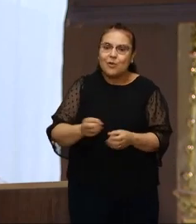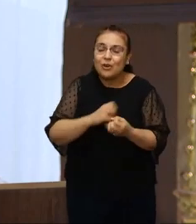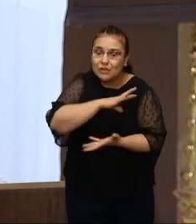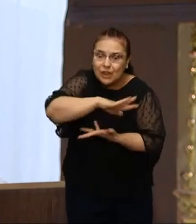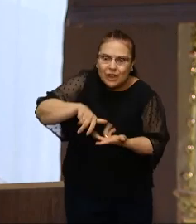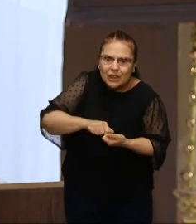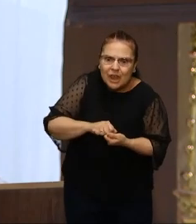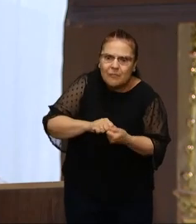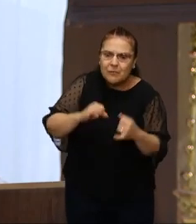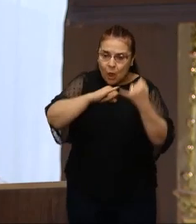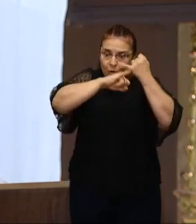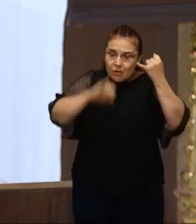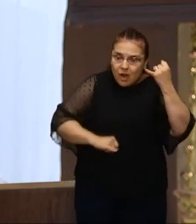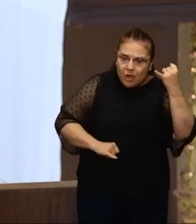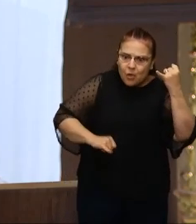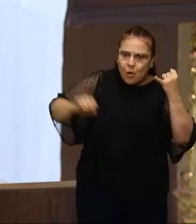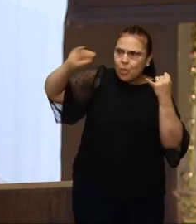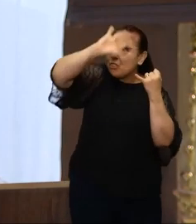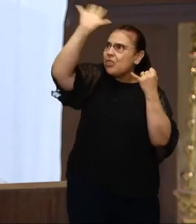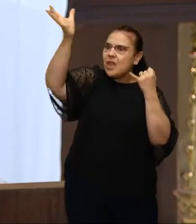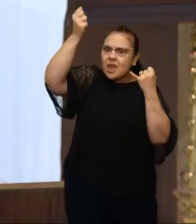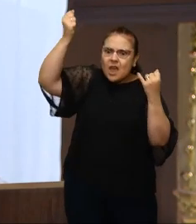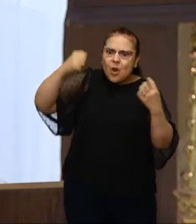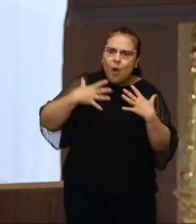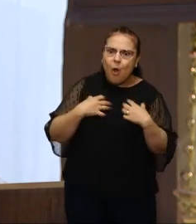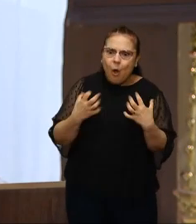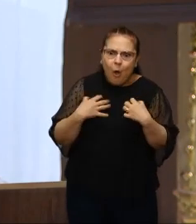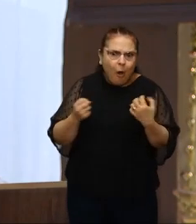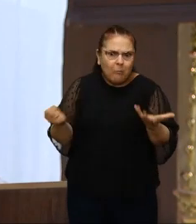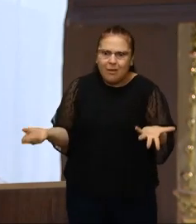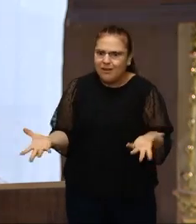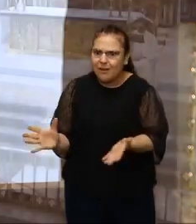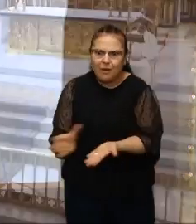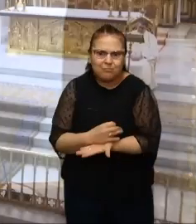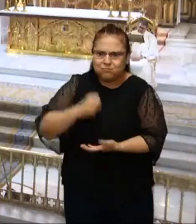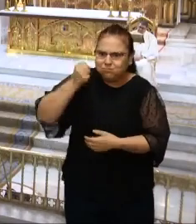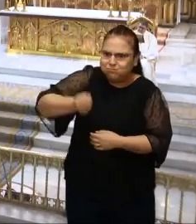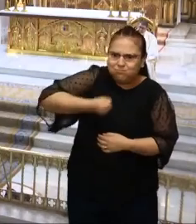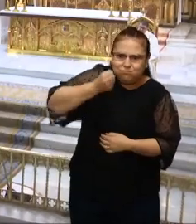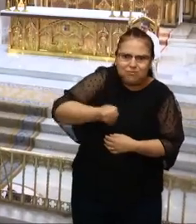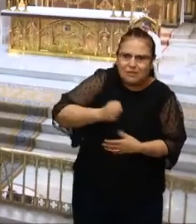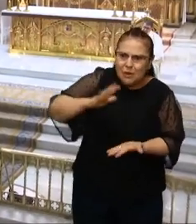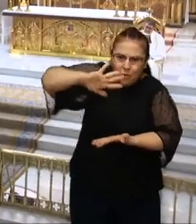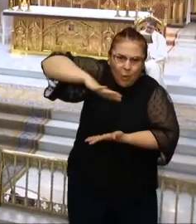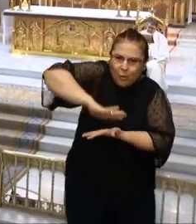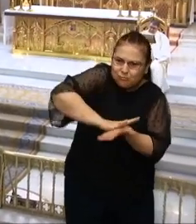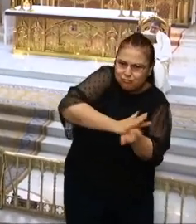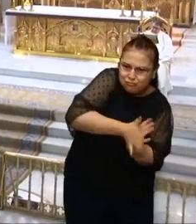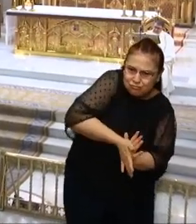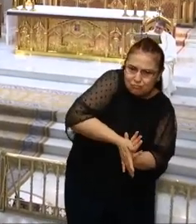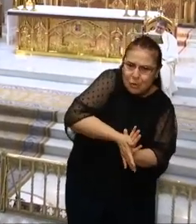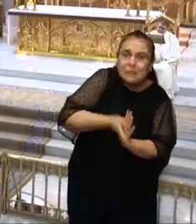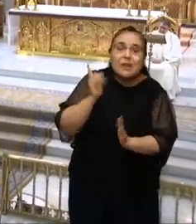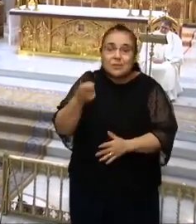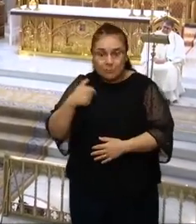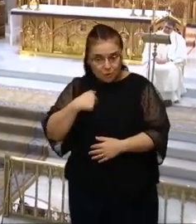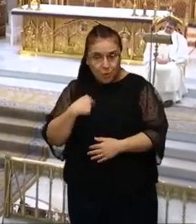caído un rayo del cielo que ha quemado y consumido a las ovejas y a los pastores. Solo yo pude escapar para